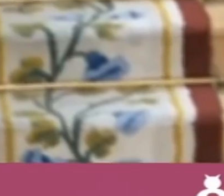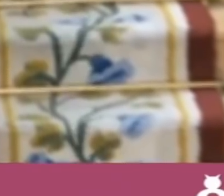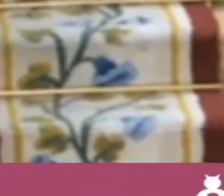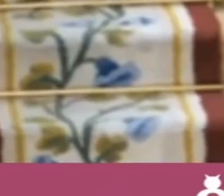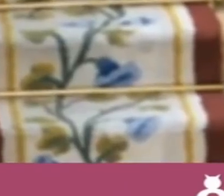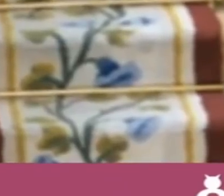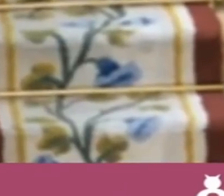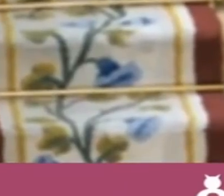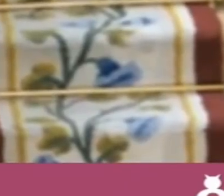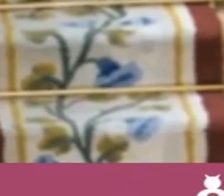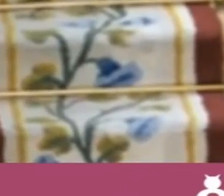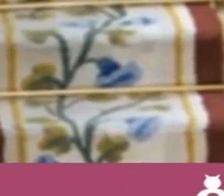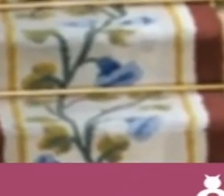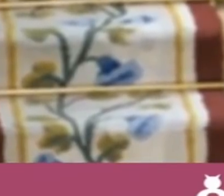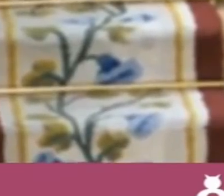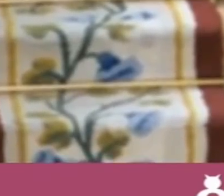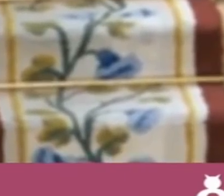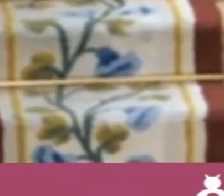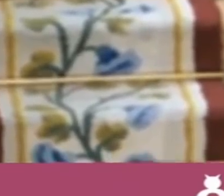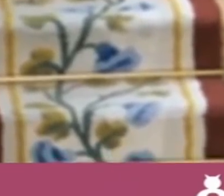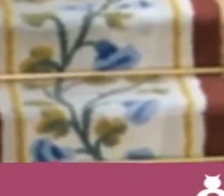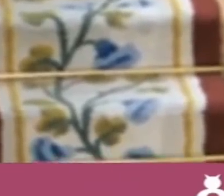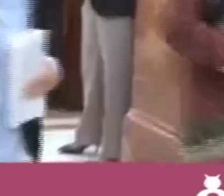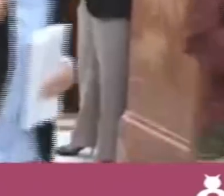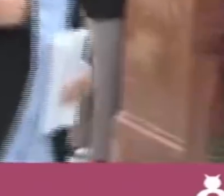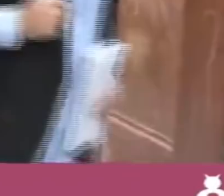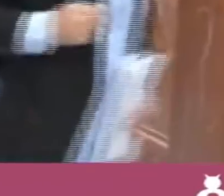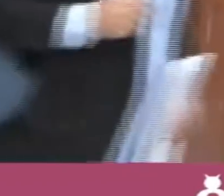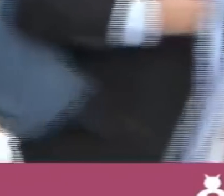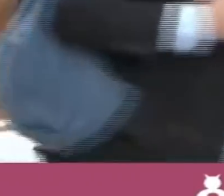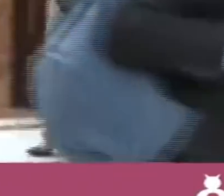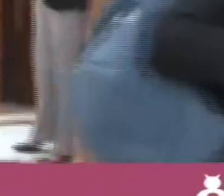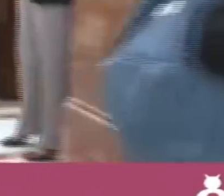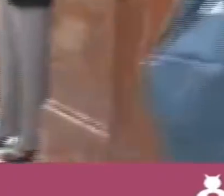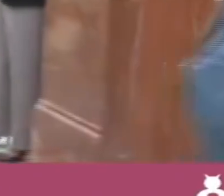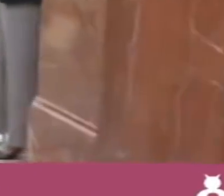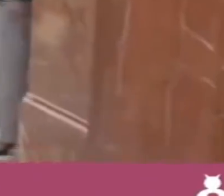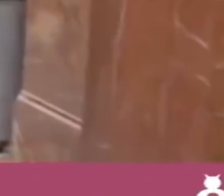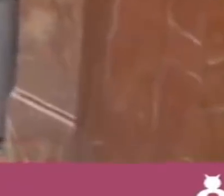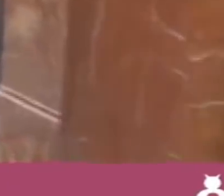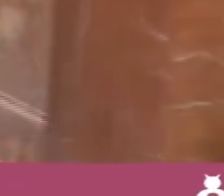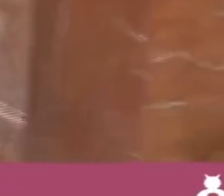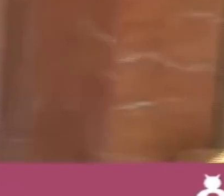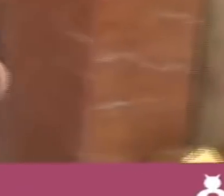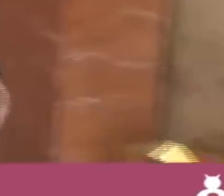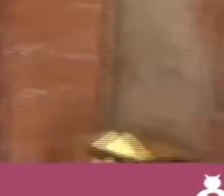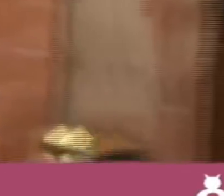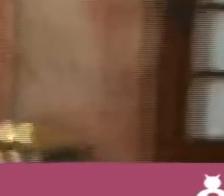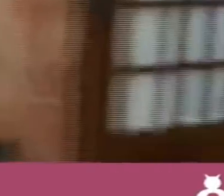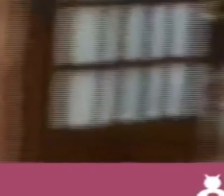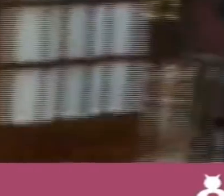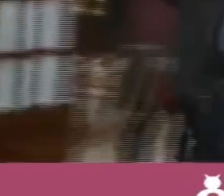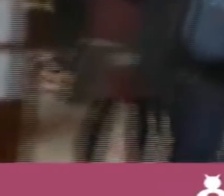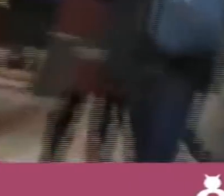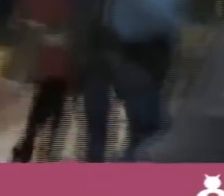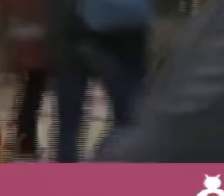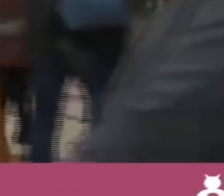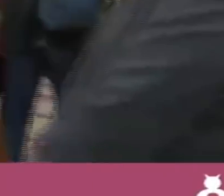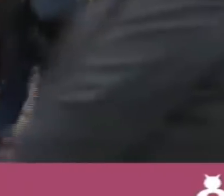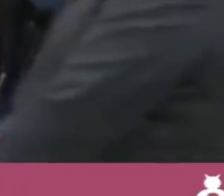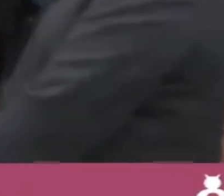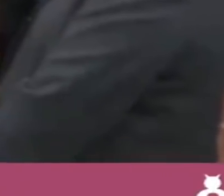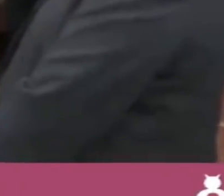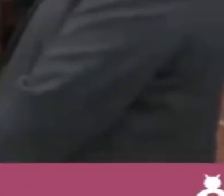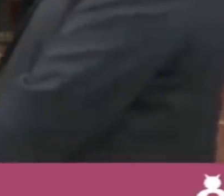esa decisión en el último momento. Pero también digo que el problema no es hacer un plebiscito, insisto, sobre el voto del Partido Popular. Mario, porque,